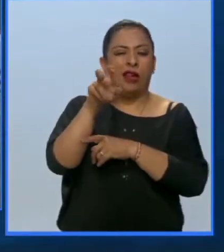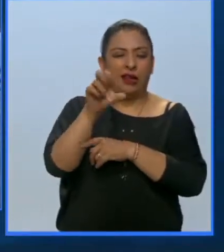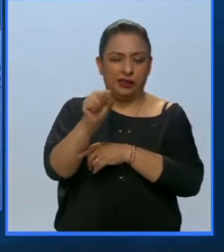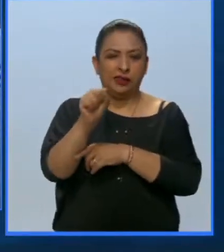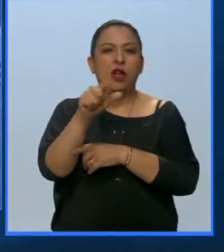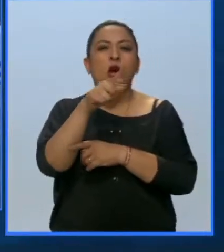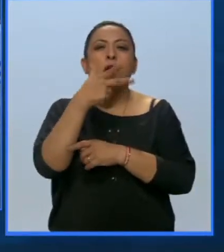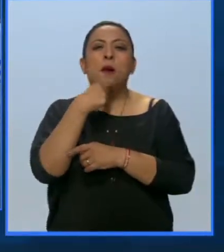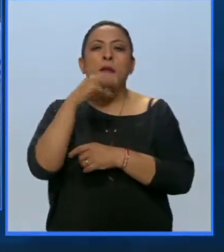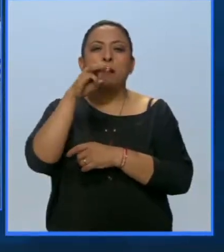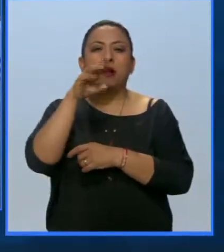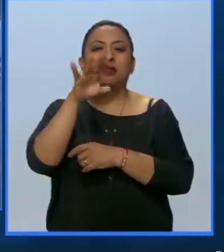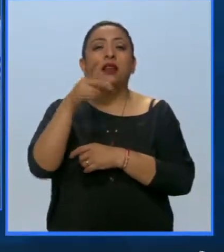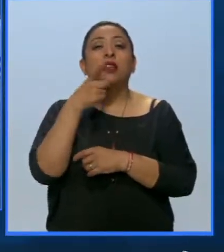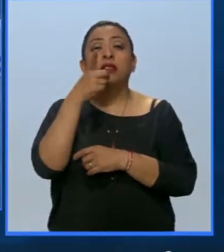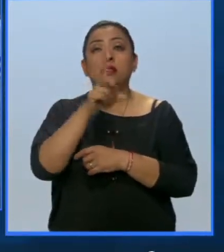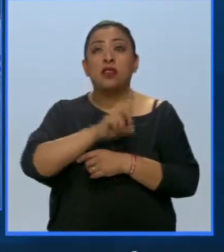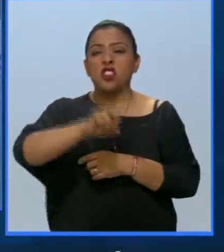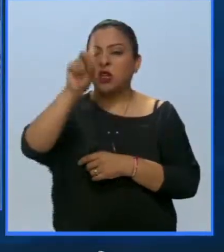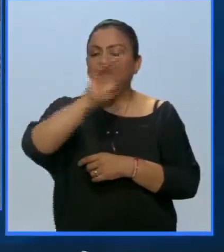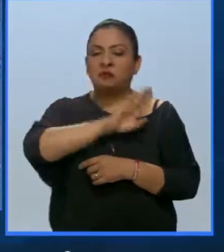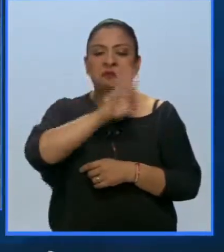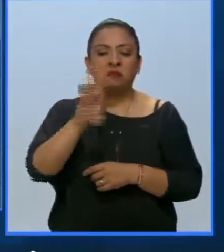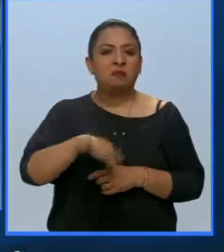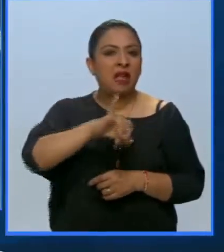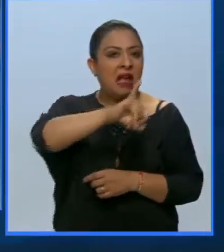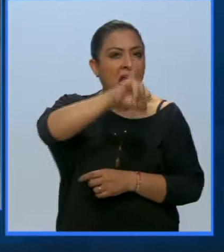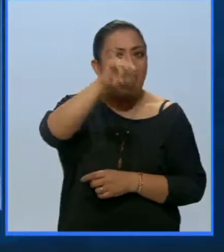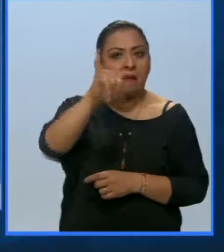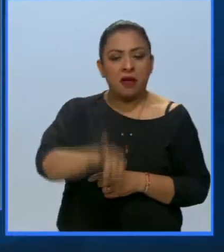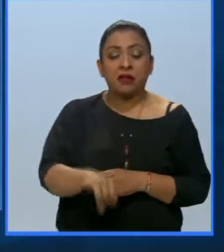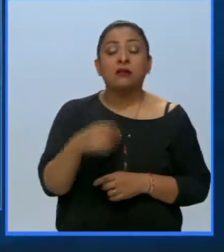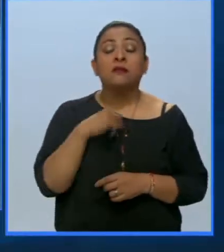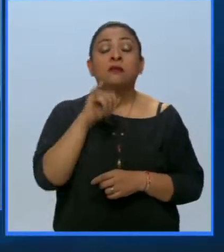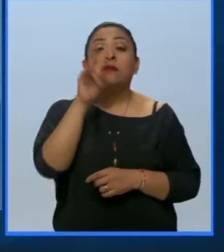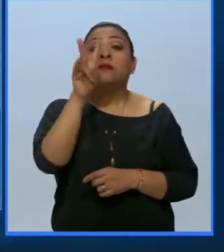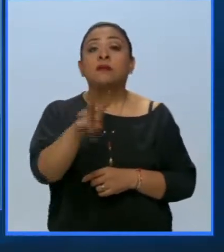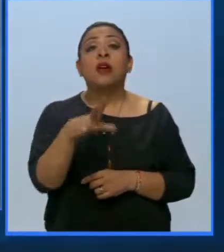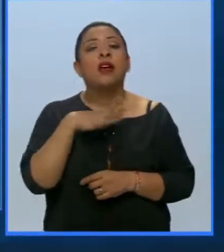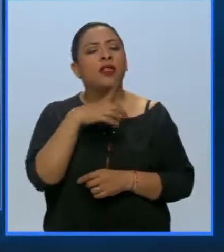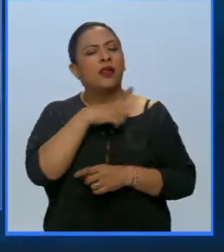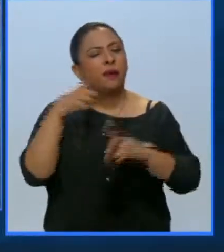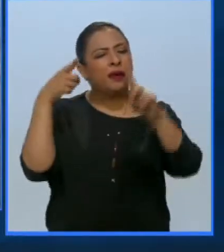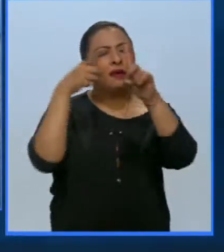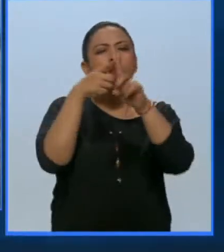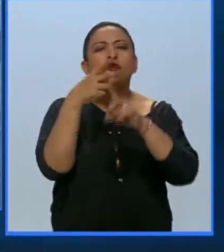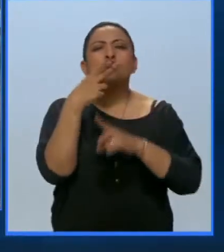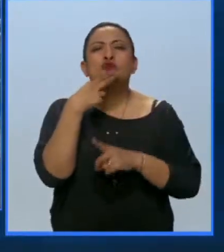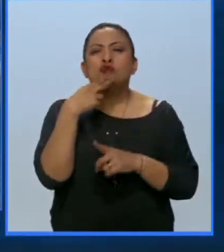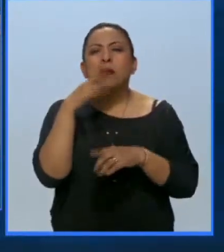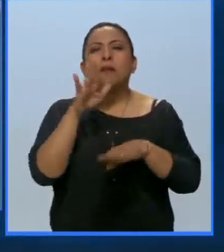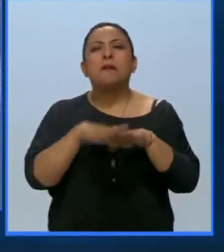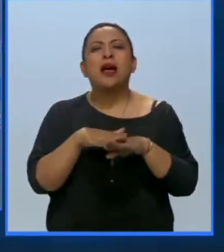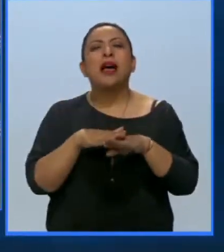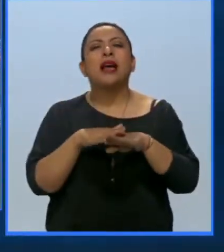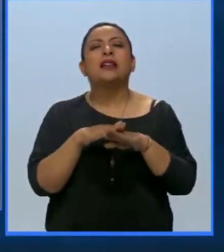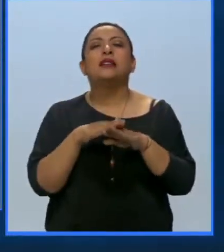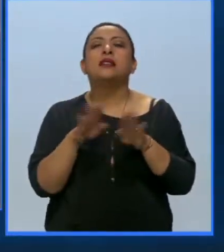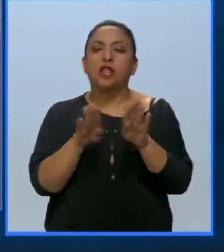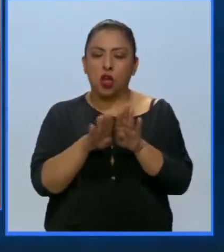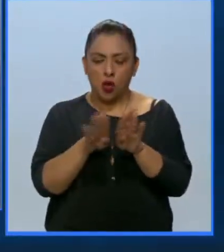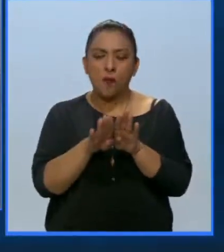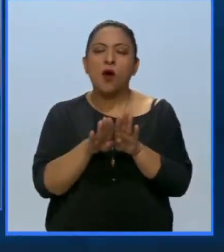Macedonio Alcalá que se llama Dios Nunca Muere. Por supuesto que debe de tener una función mucho más